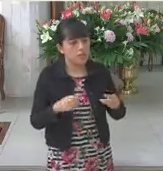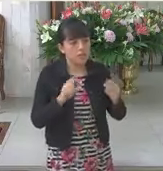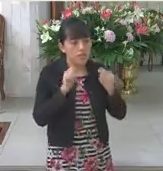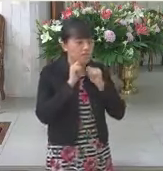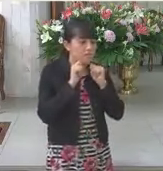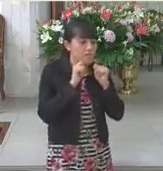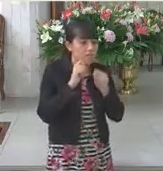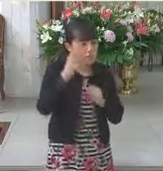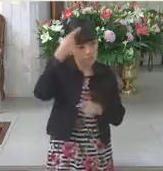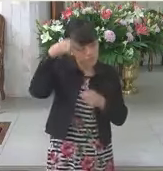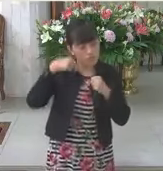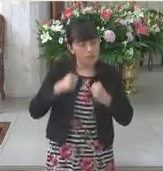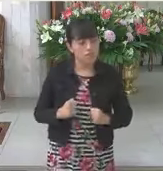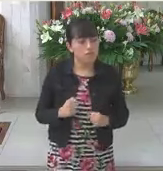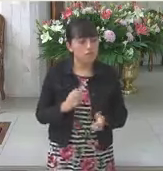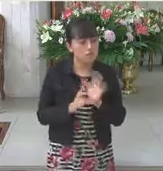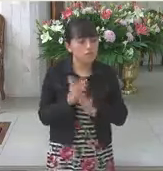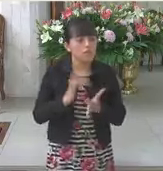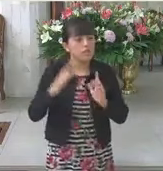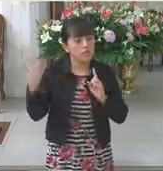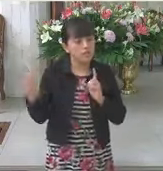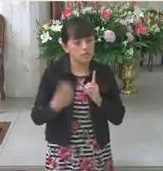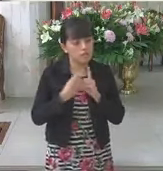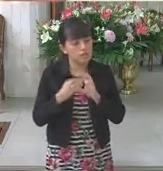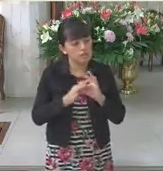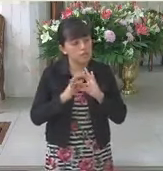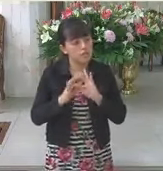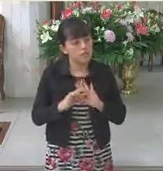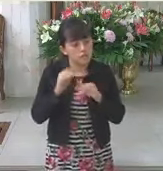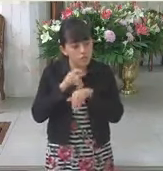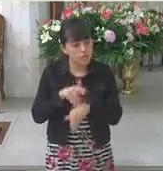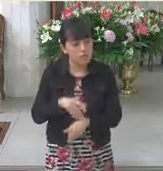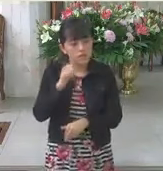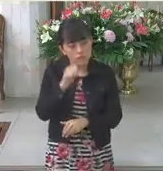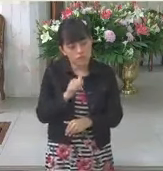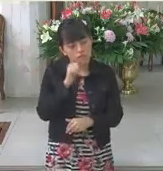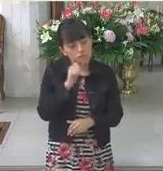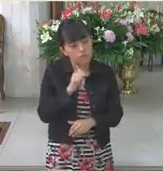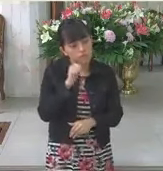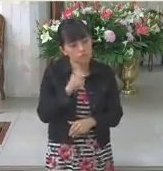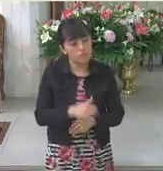considera a los cristianos como personas que no sabemos vivir